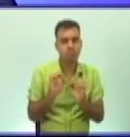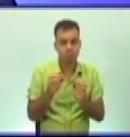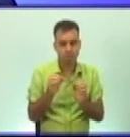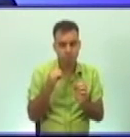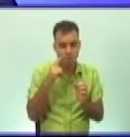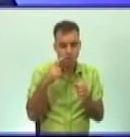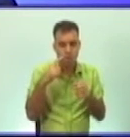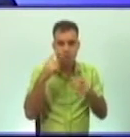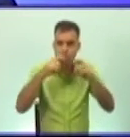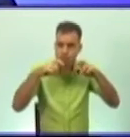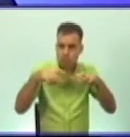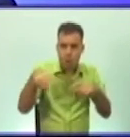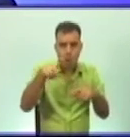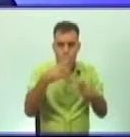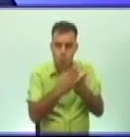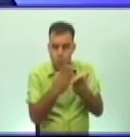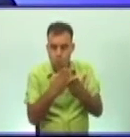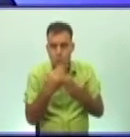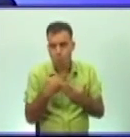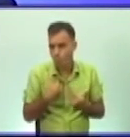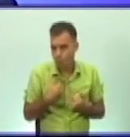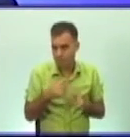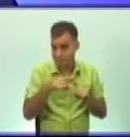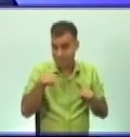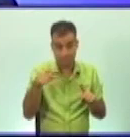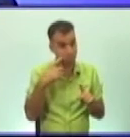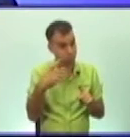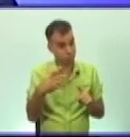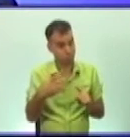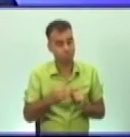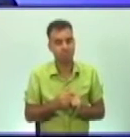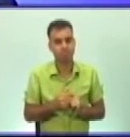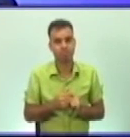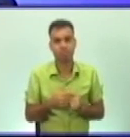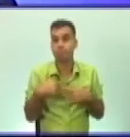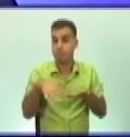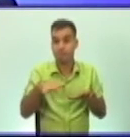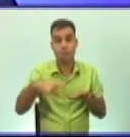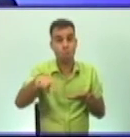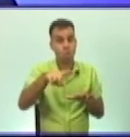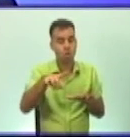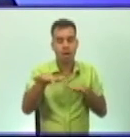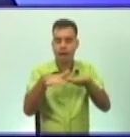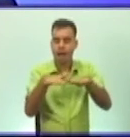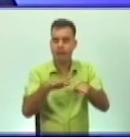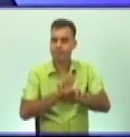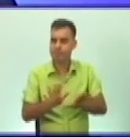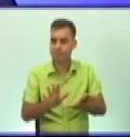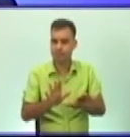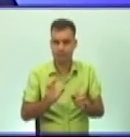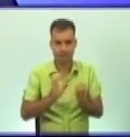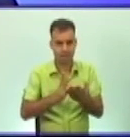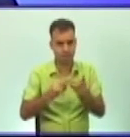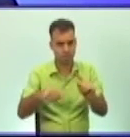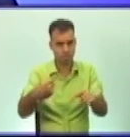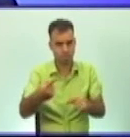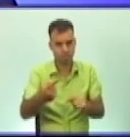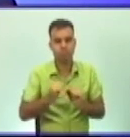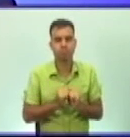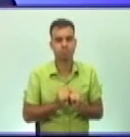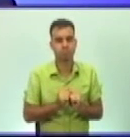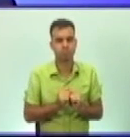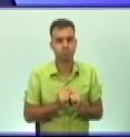ondas electromagnéticas. Tema fascinante y tema que espero que todos traigan preparado para la próxima clase